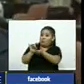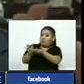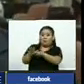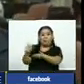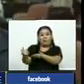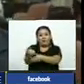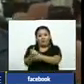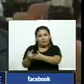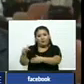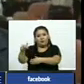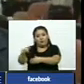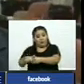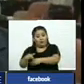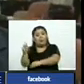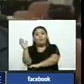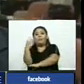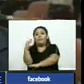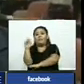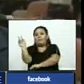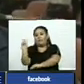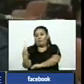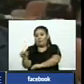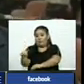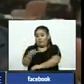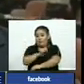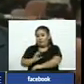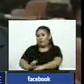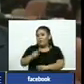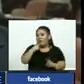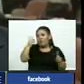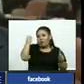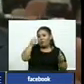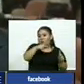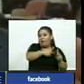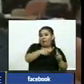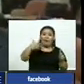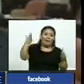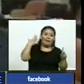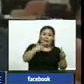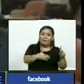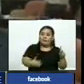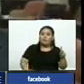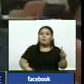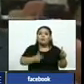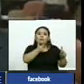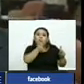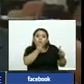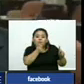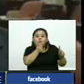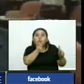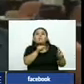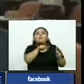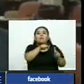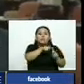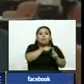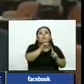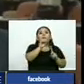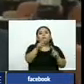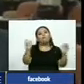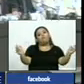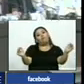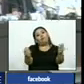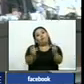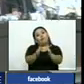los representantes diplomáticos de Venezuela en El Salvador fue el expresidente de la República, Salvador Sánchez Serén, quien estaba en el